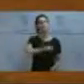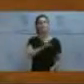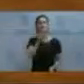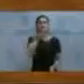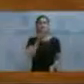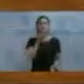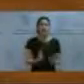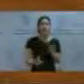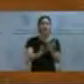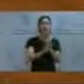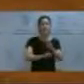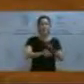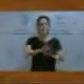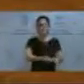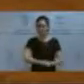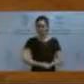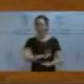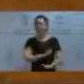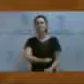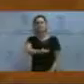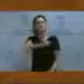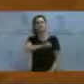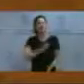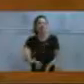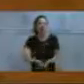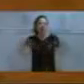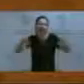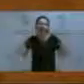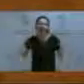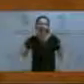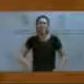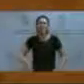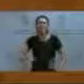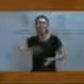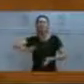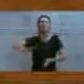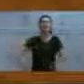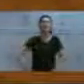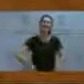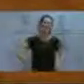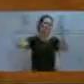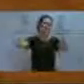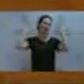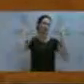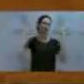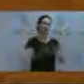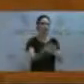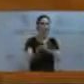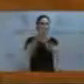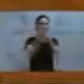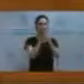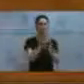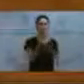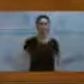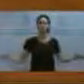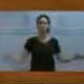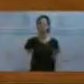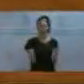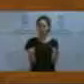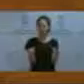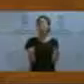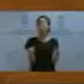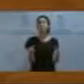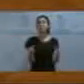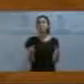España constitucional, la España grande, la España plural, la que nos une y nos reúne a todos,